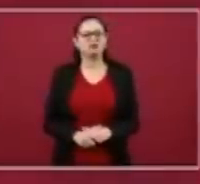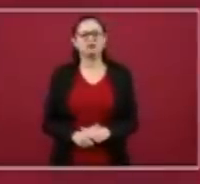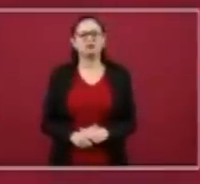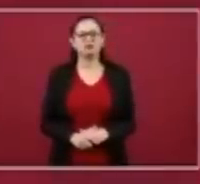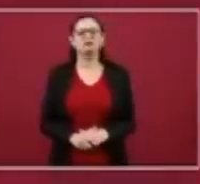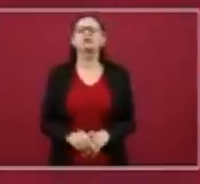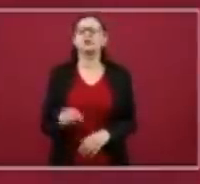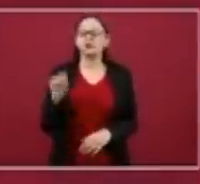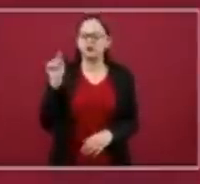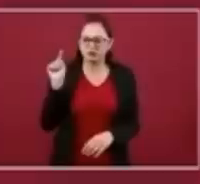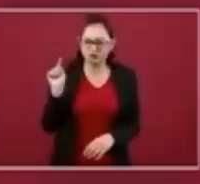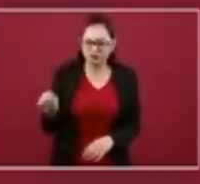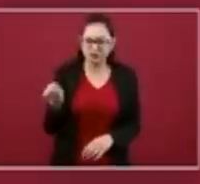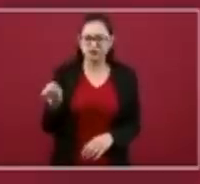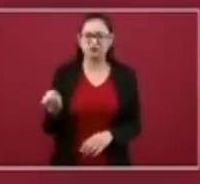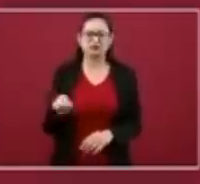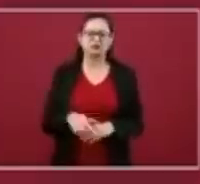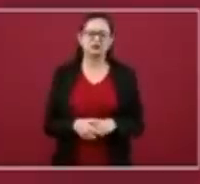hay